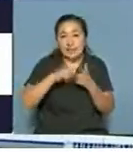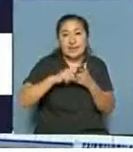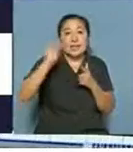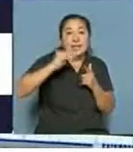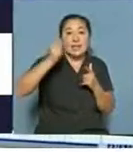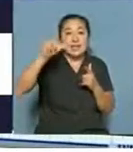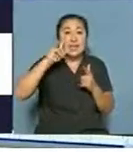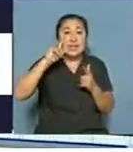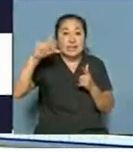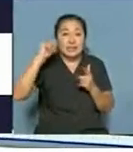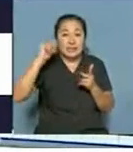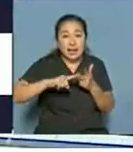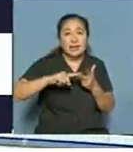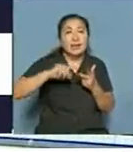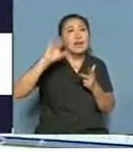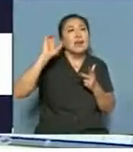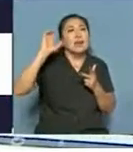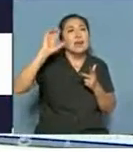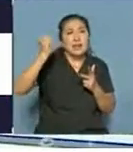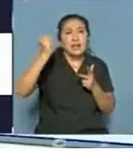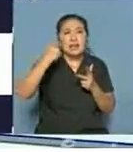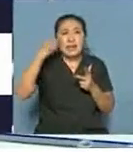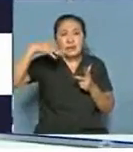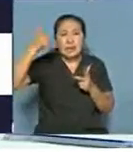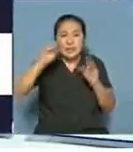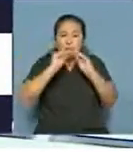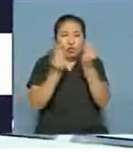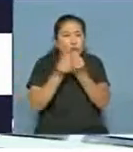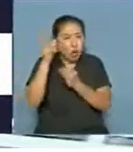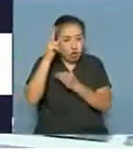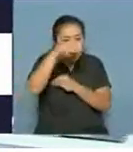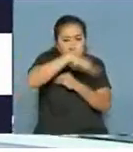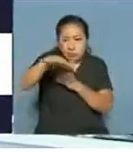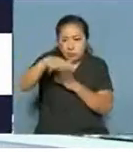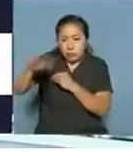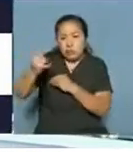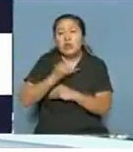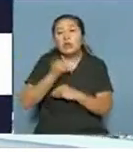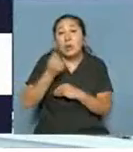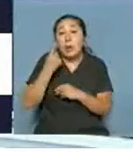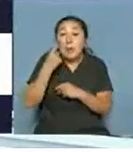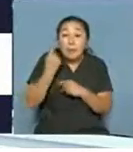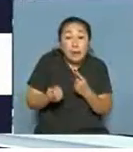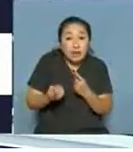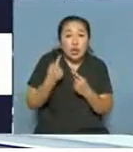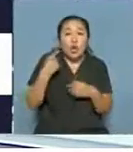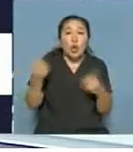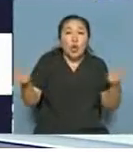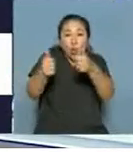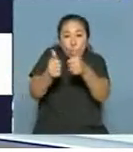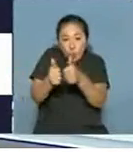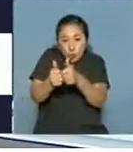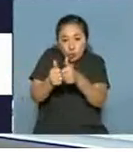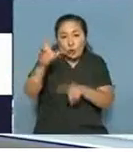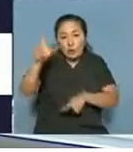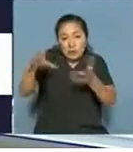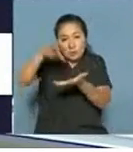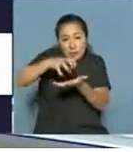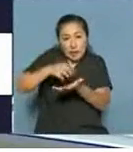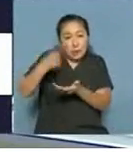Chalicam, Lavallén, Caimancito. Hay varios lugares, son 8 plantas. Estos lugares están analizados en forma conjunta con CEGESA, donde son